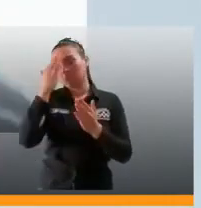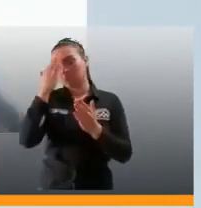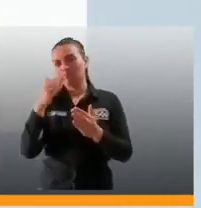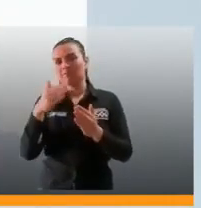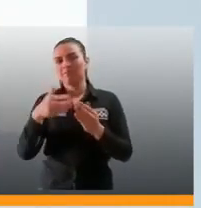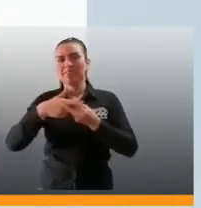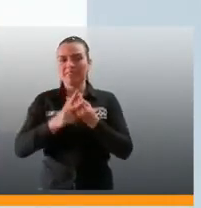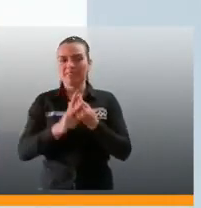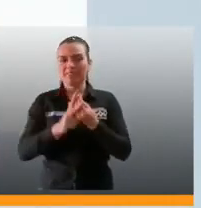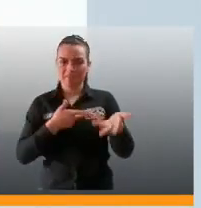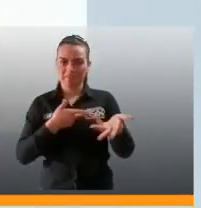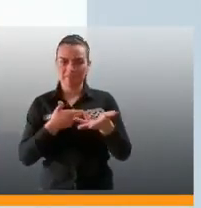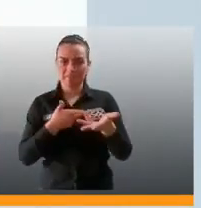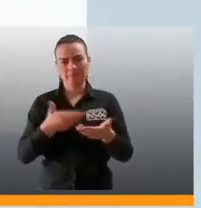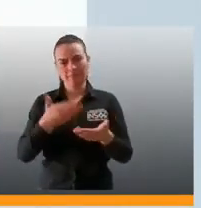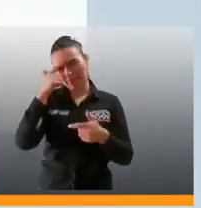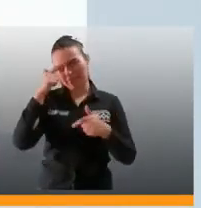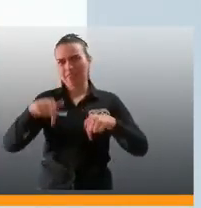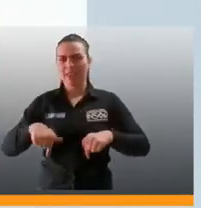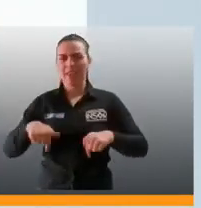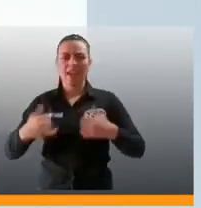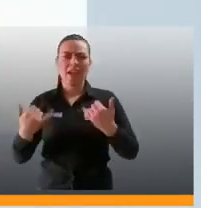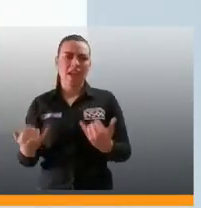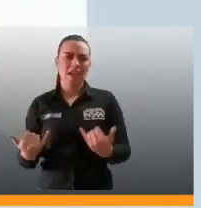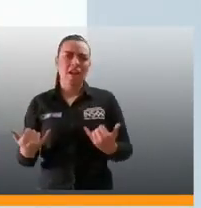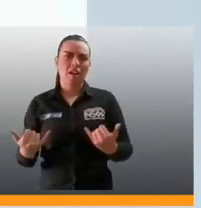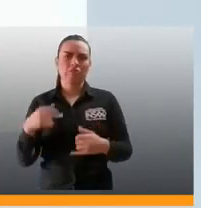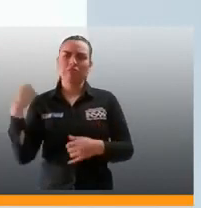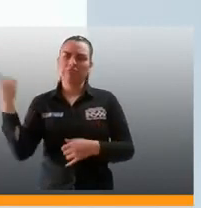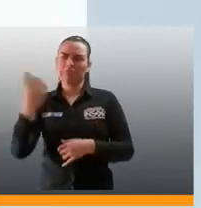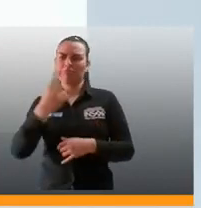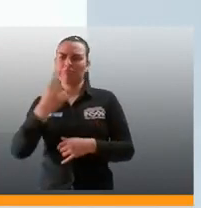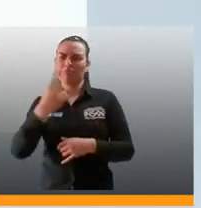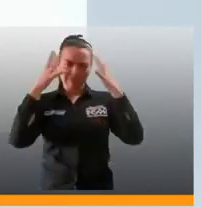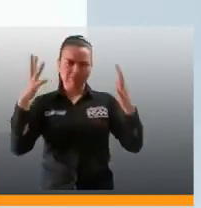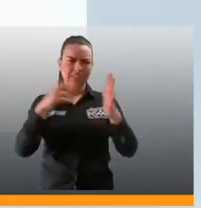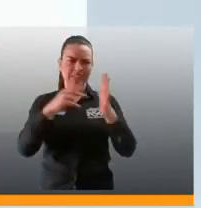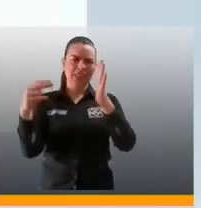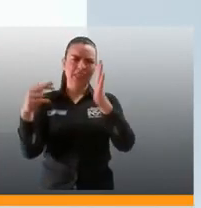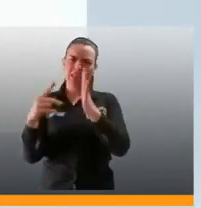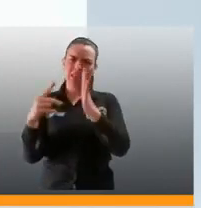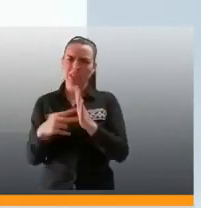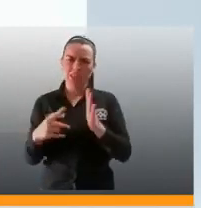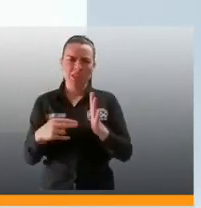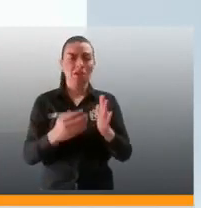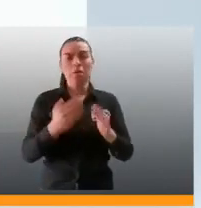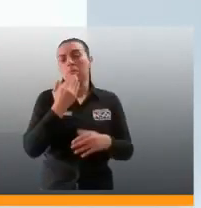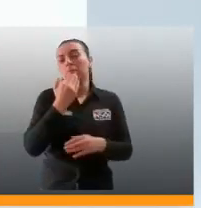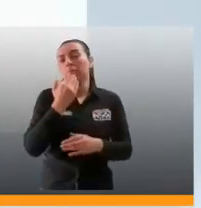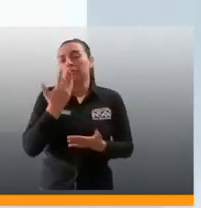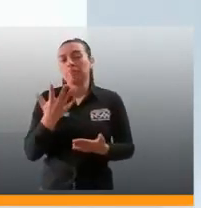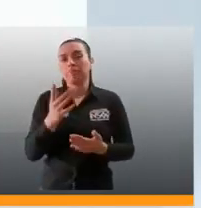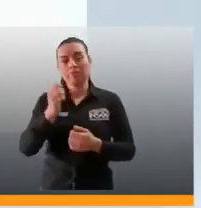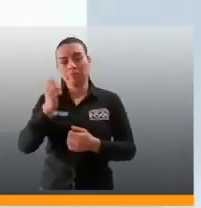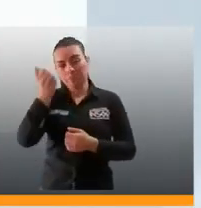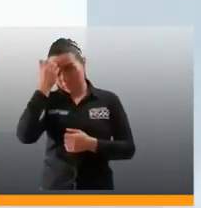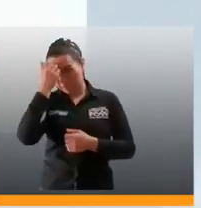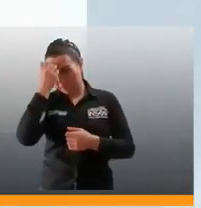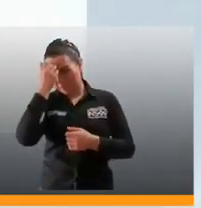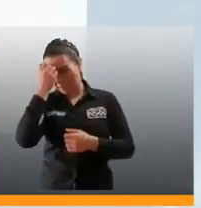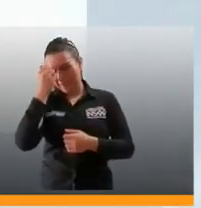en este momento, estamos abrumados por tantas tecnologías, o sea, uno se encuentra con los profes, pues, y ellos le dicen, bueno,